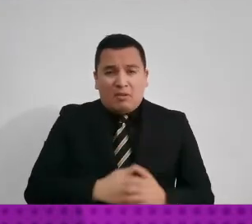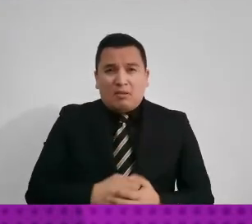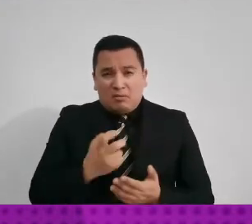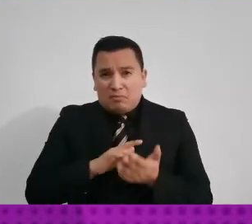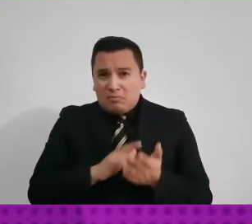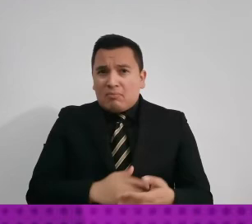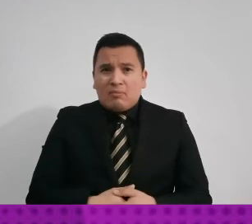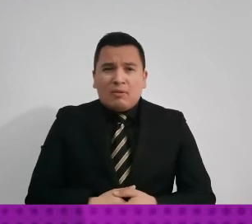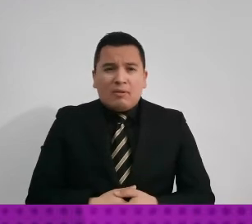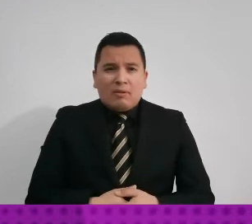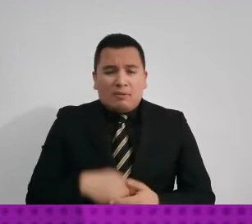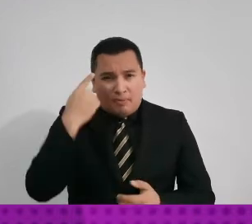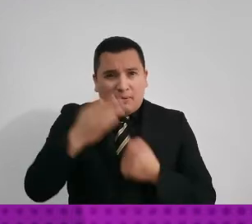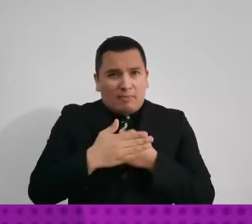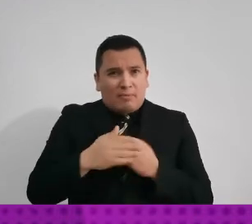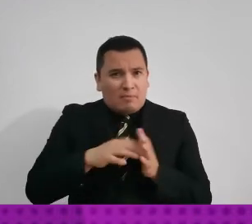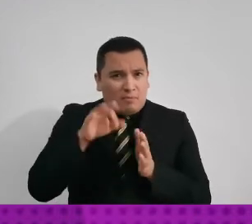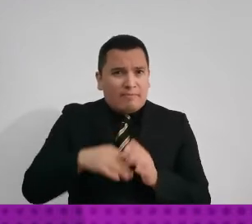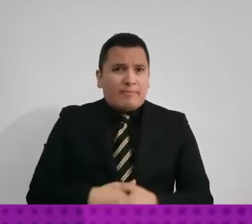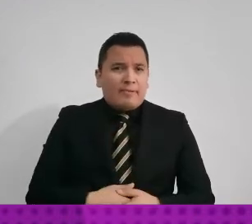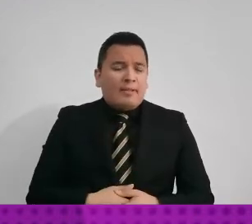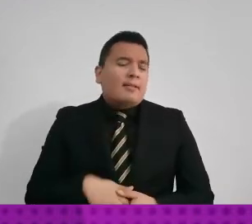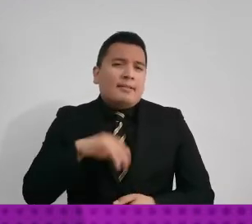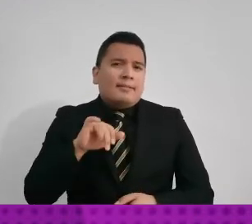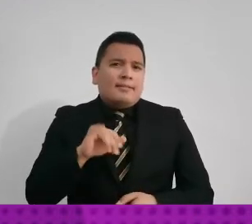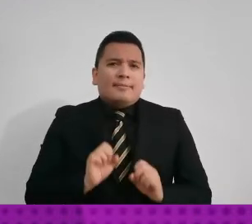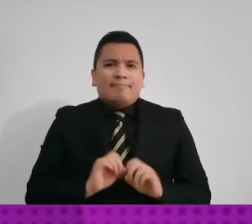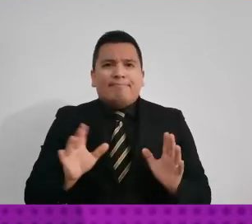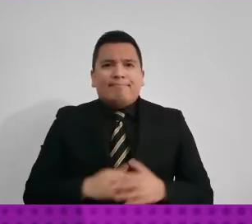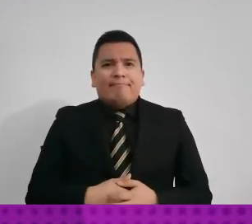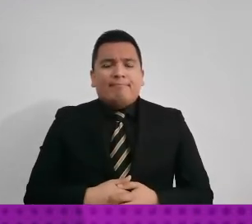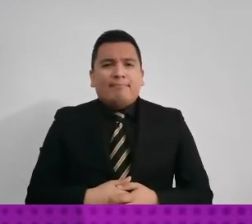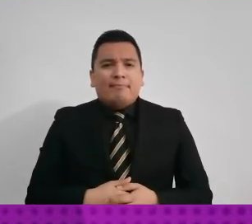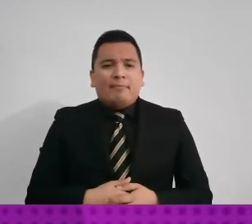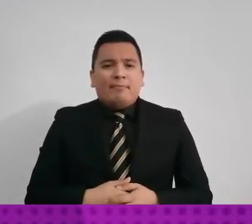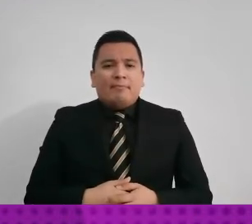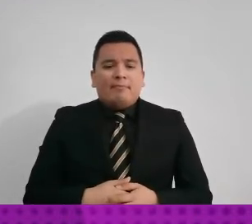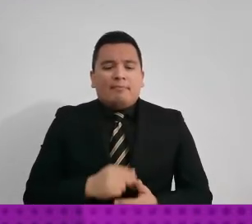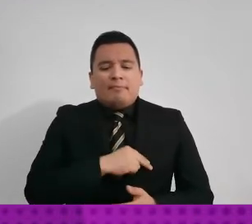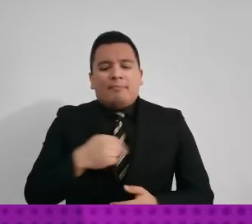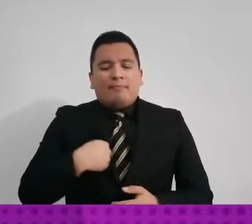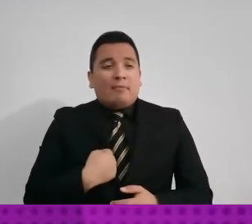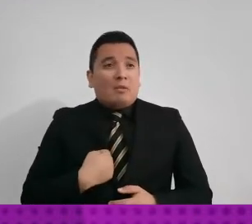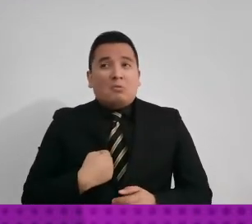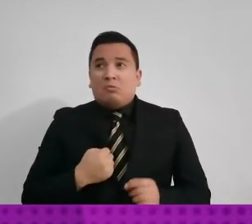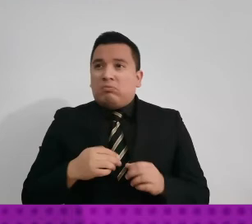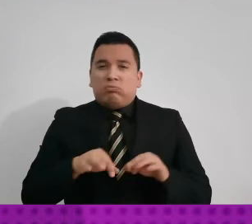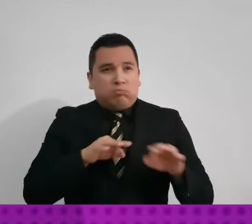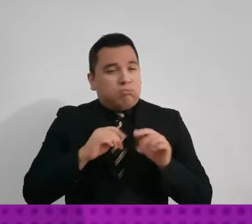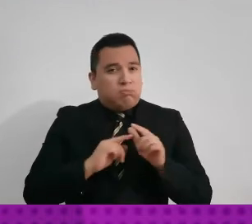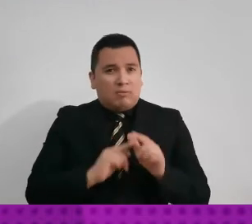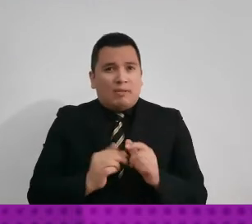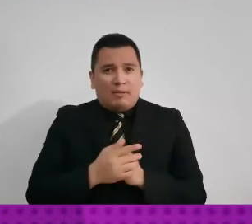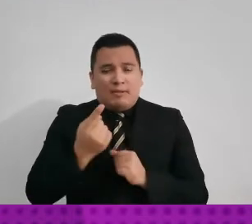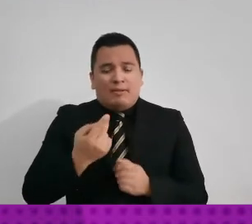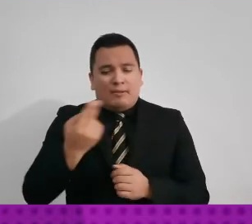con estas autoridades en coordinación, señor secretario, para este próximo proceso? Sí, efectivamente. Bueno, de hecho, podemos decir que no hemos